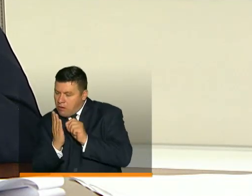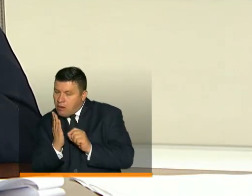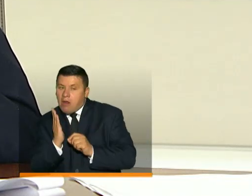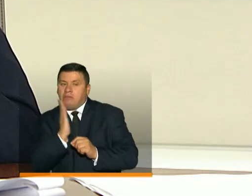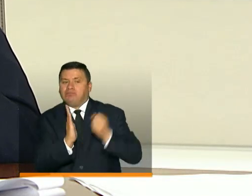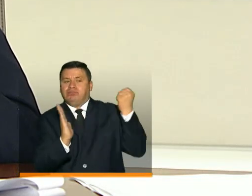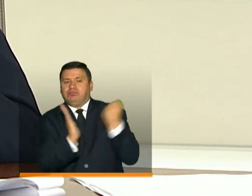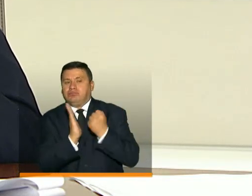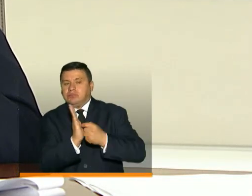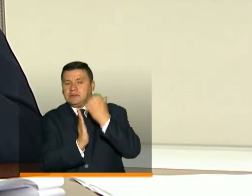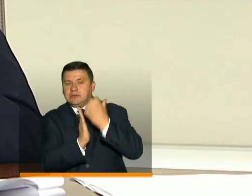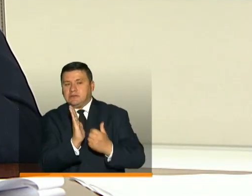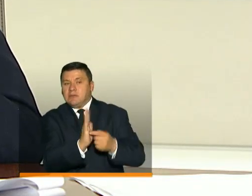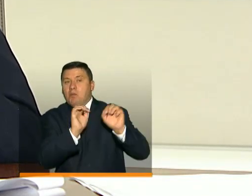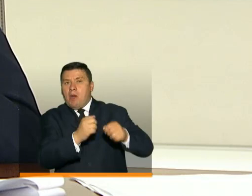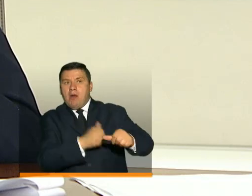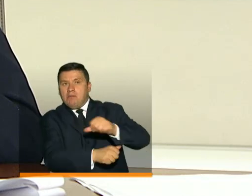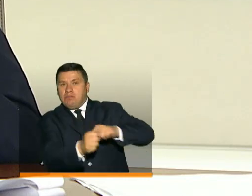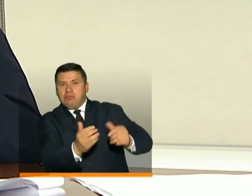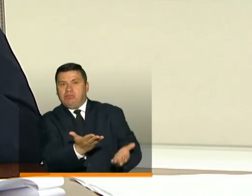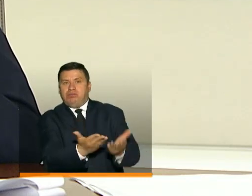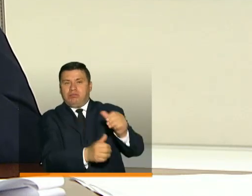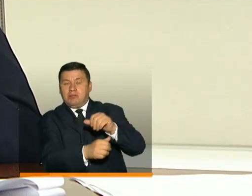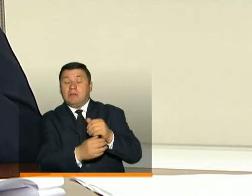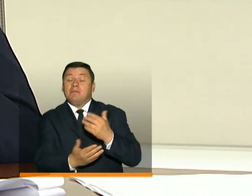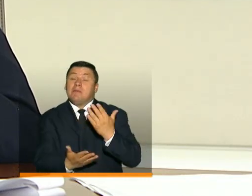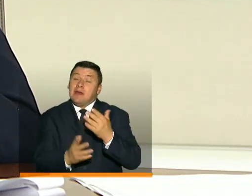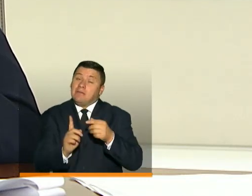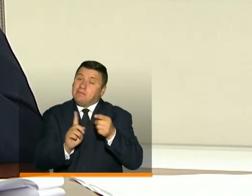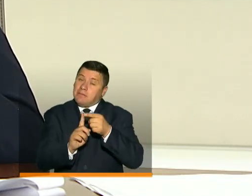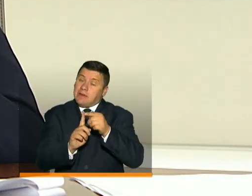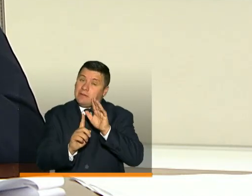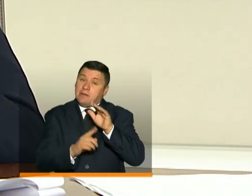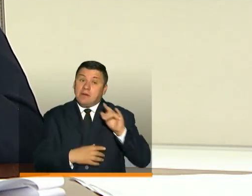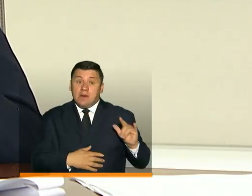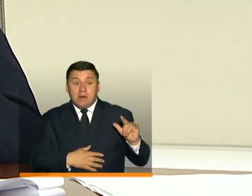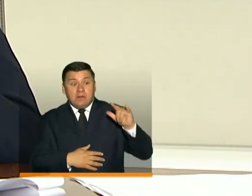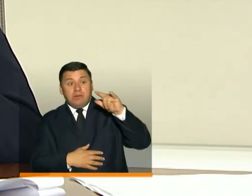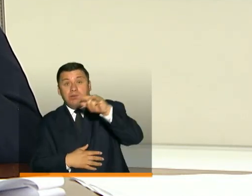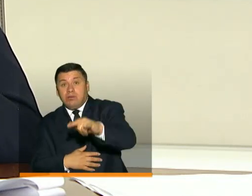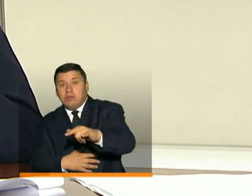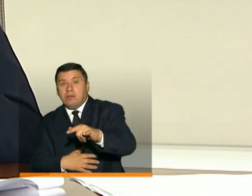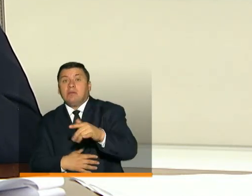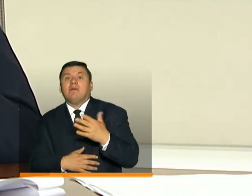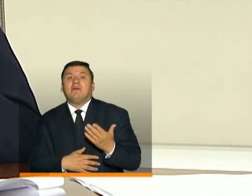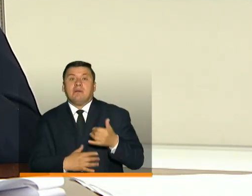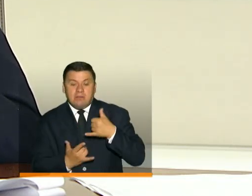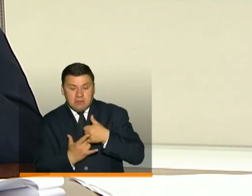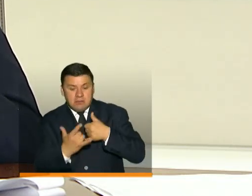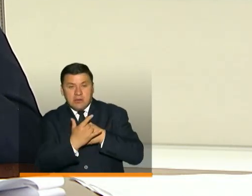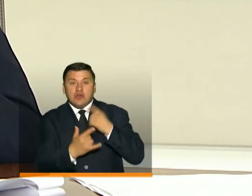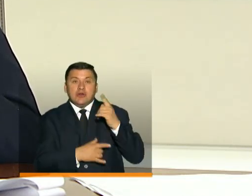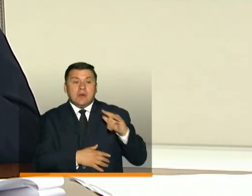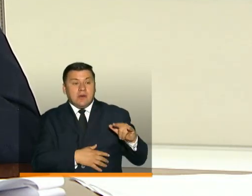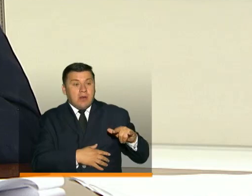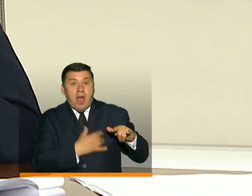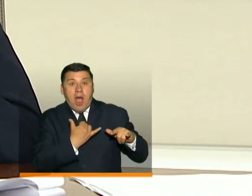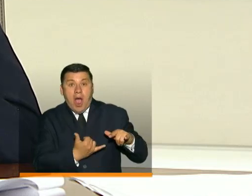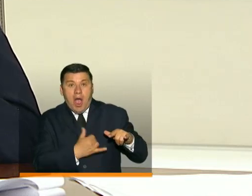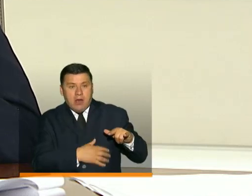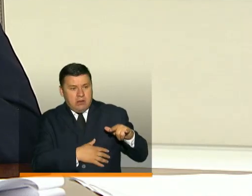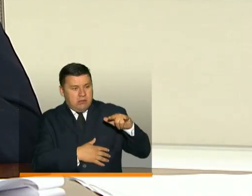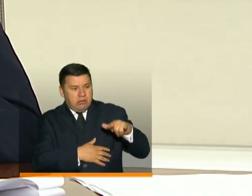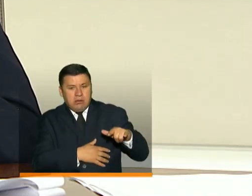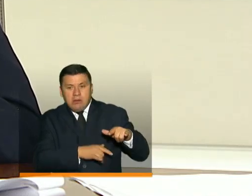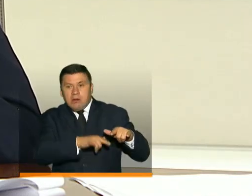ellas. Es muy importante tener en cuenta que las rutas aéreas se mueven alrededor de aeropuertos que actúan como